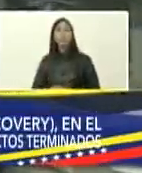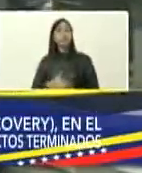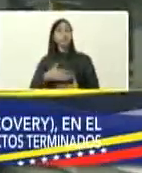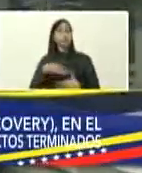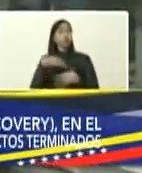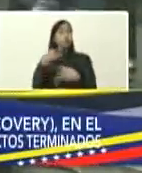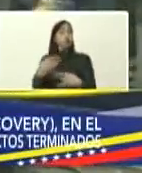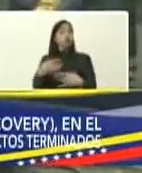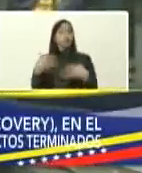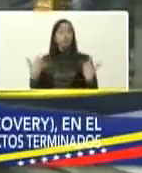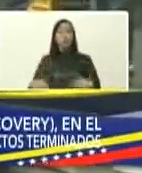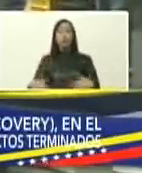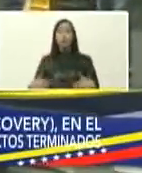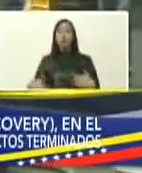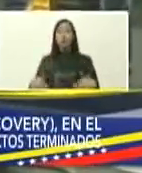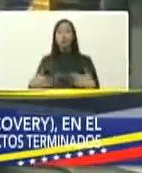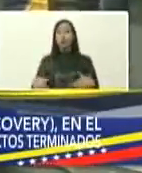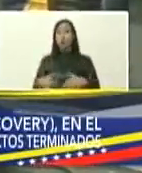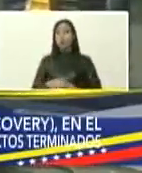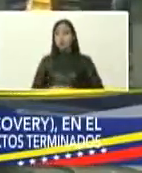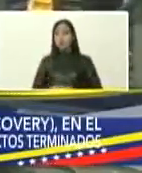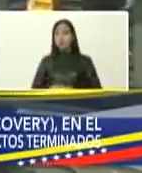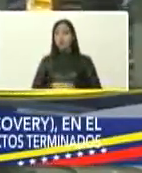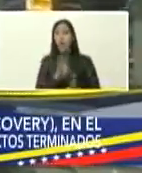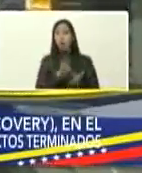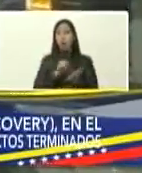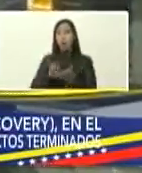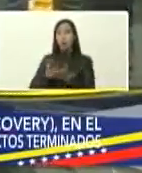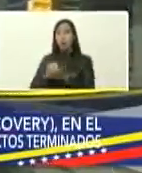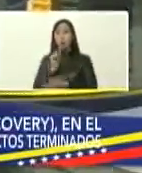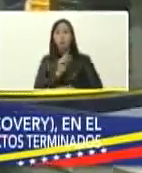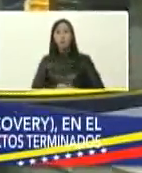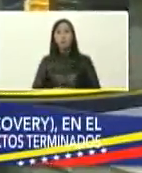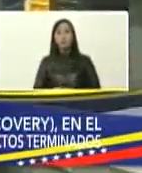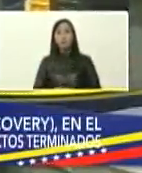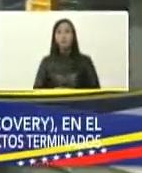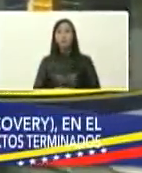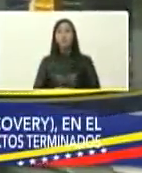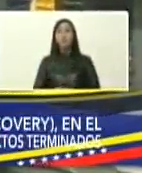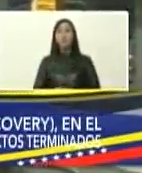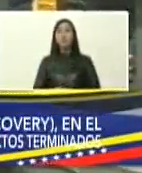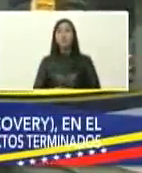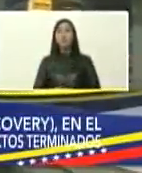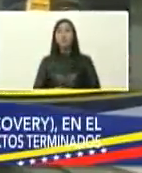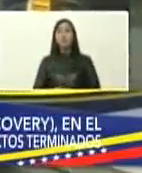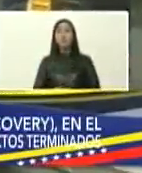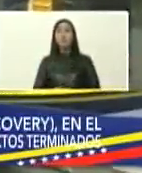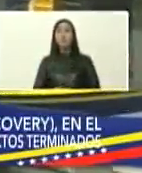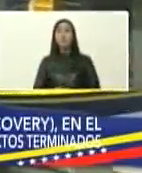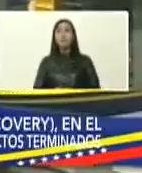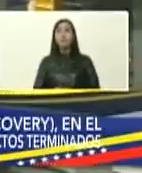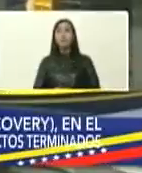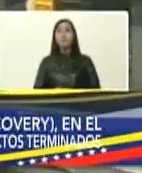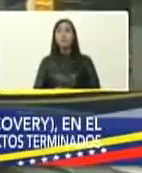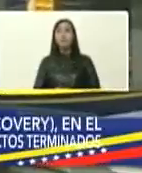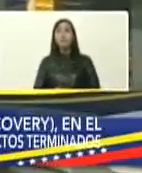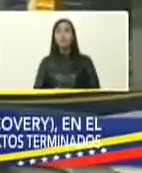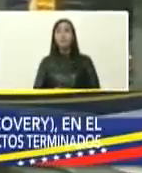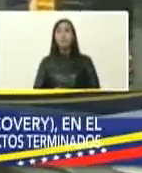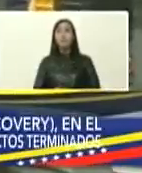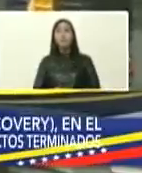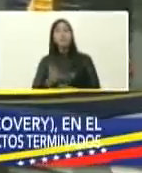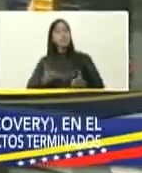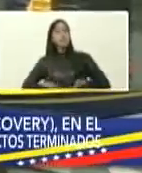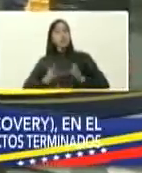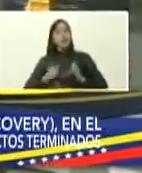tiene marketing. ¿Ah? Pegajoso. Pegajoso, dice el ingeniero, tiene que prender aquí. Pegajoso, dice él,